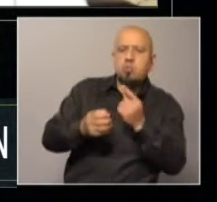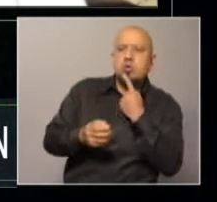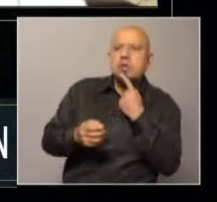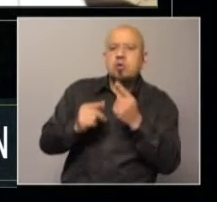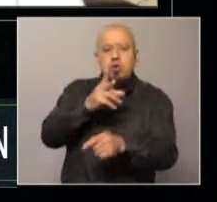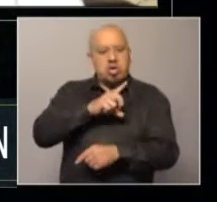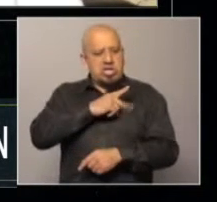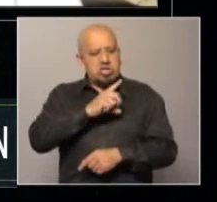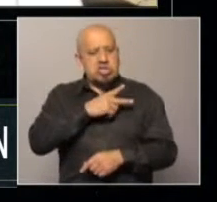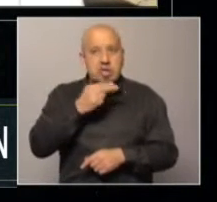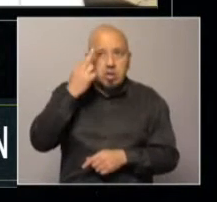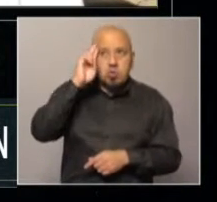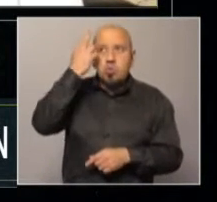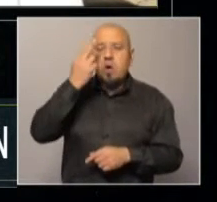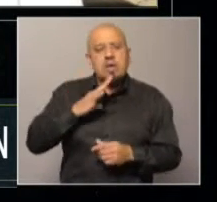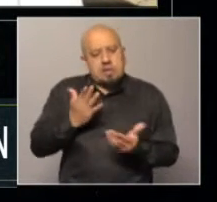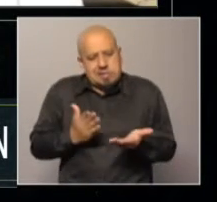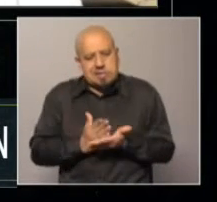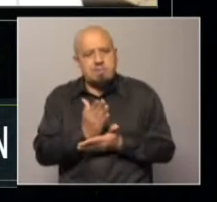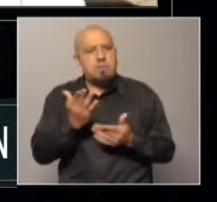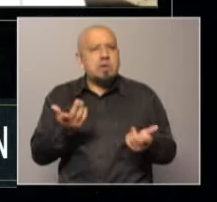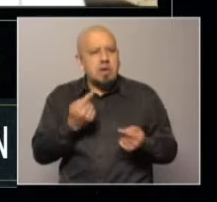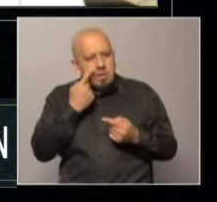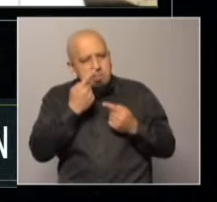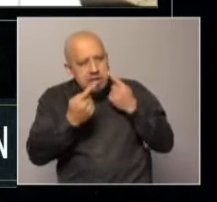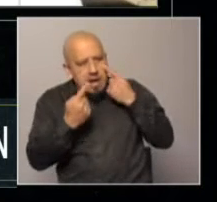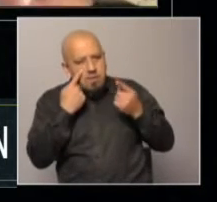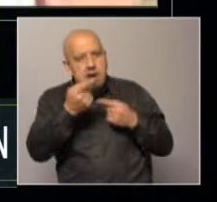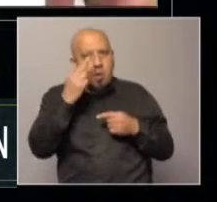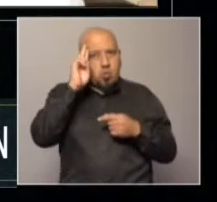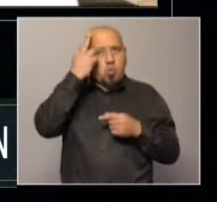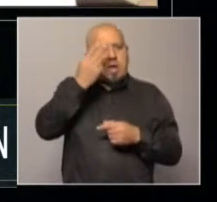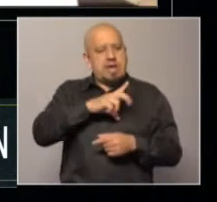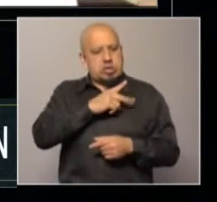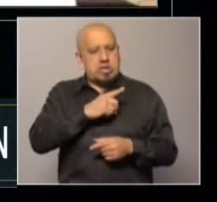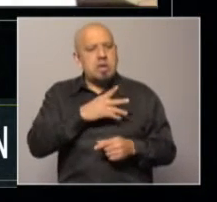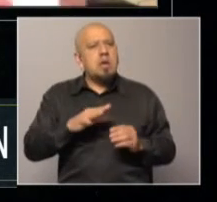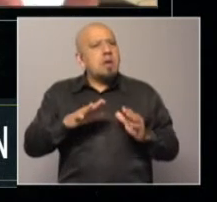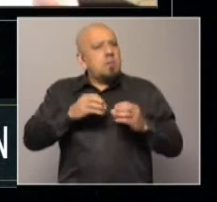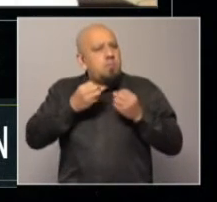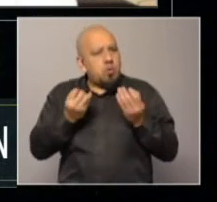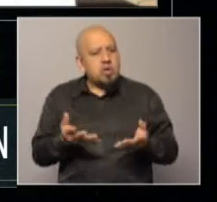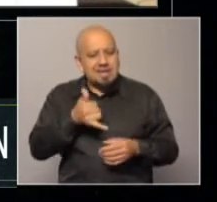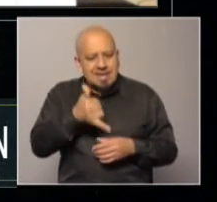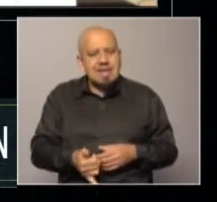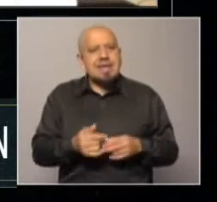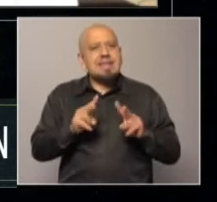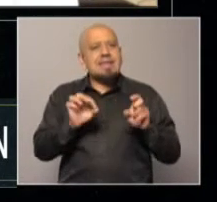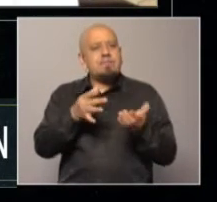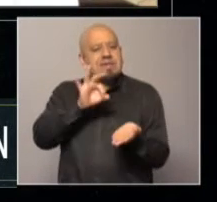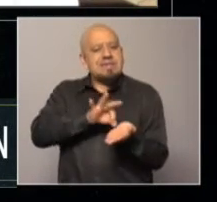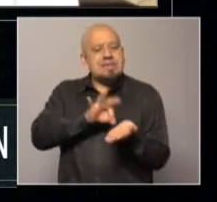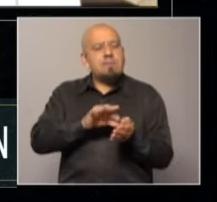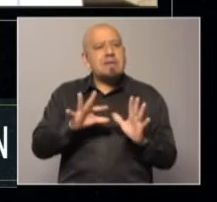Chile y Uruguay siempre eran analizados como las joyas de América Latina por su fortaleza del sistema de